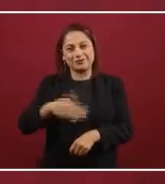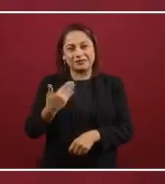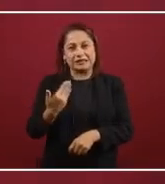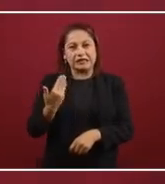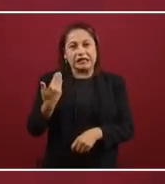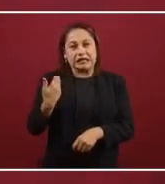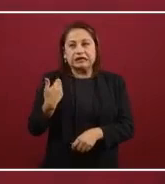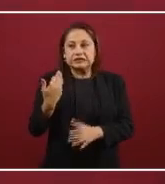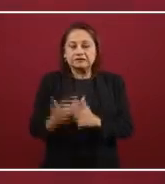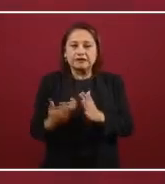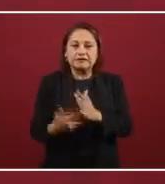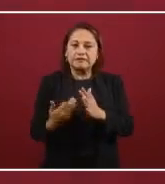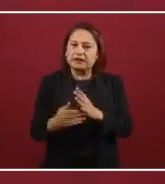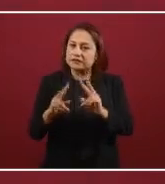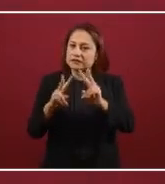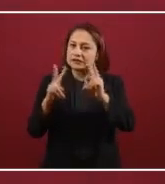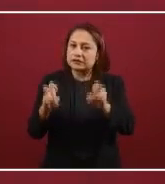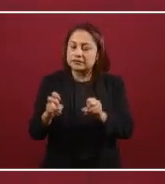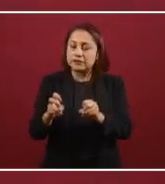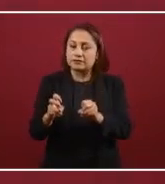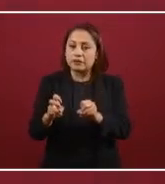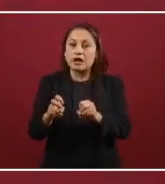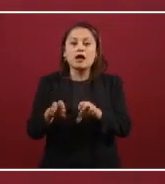No podíamos echar a andar la campaña